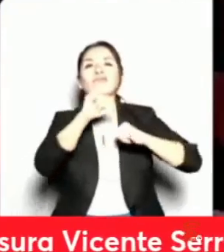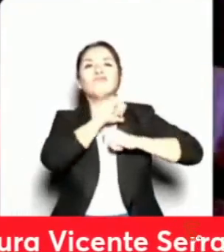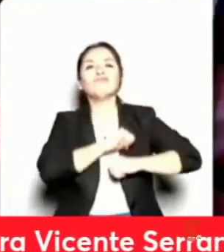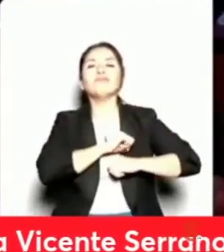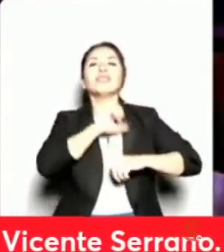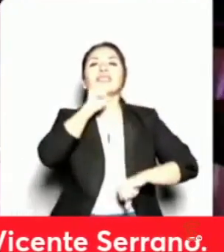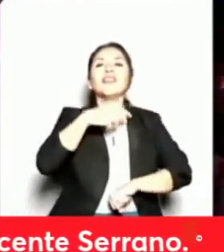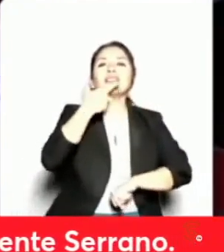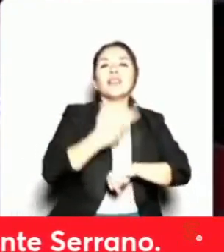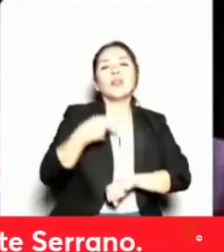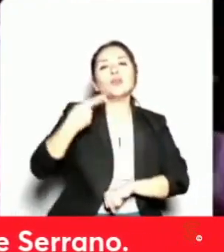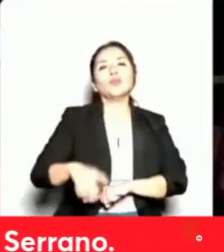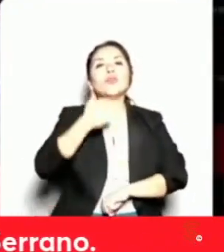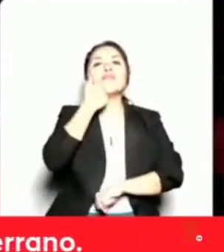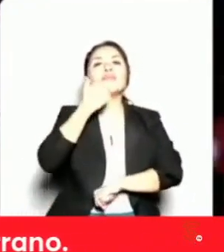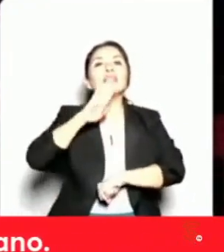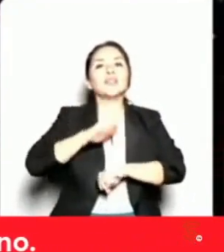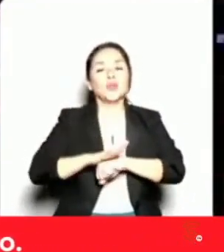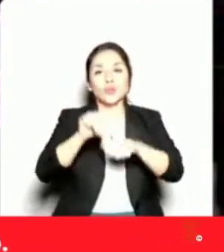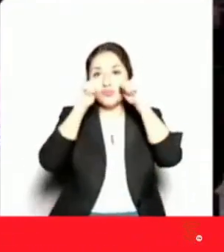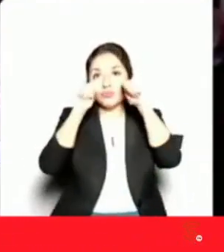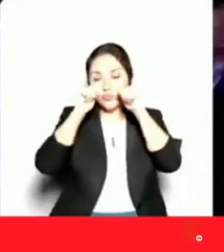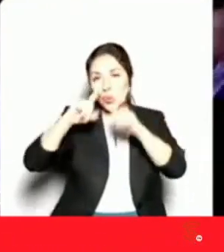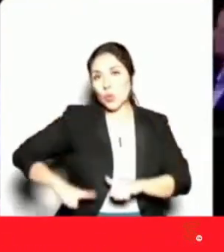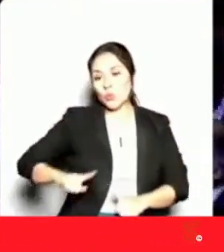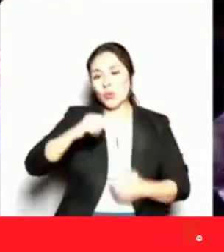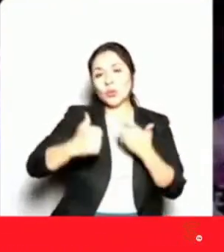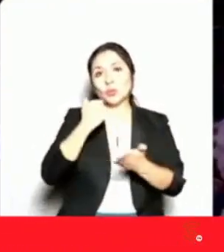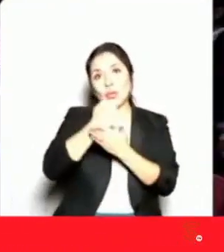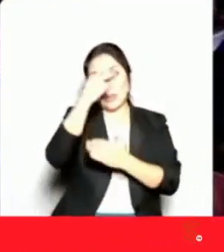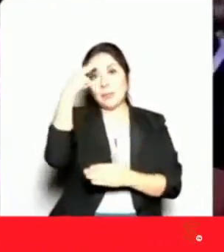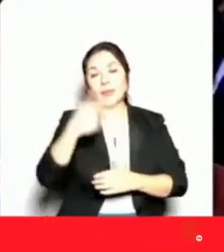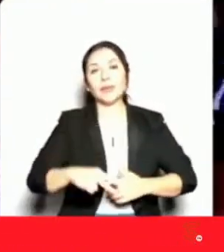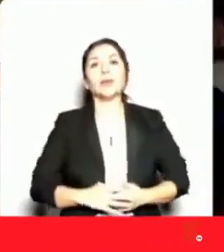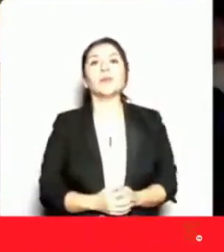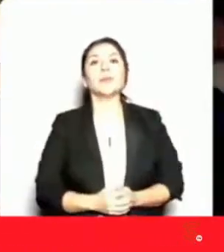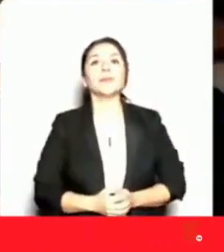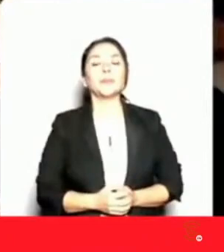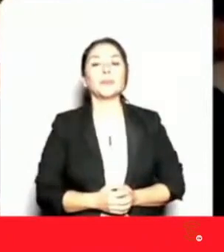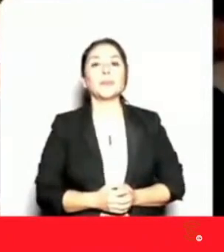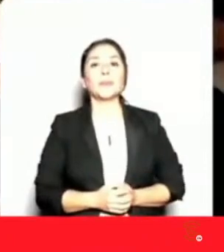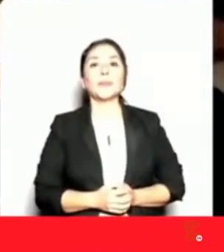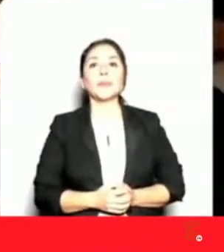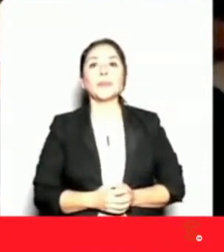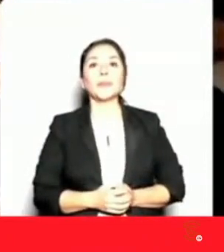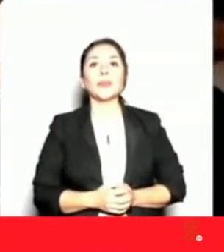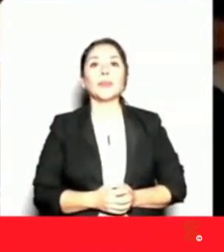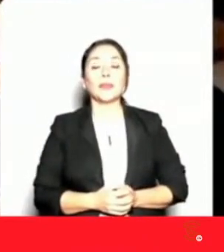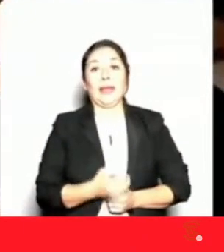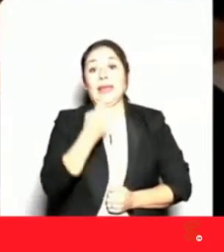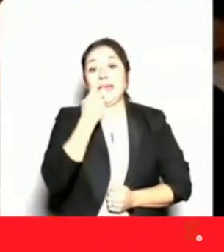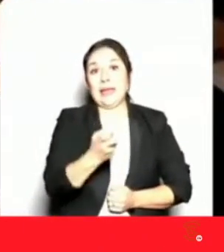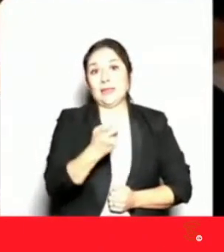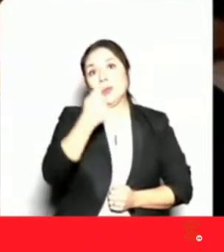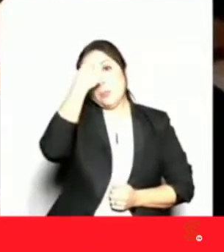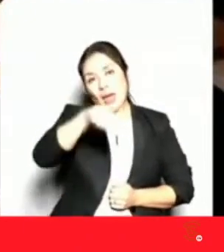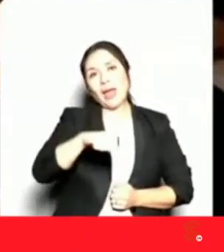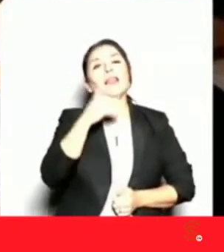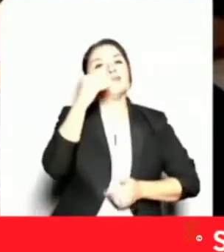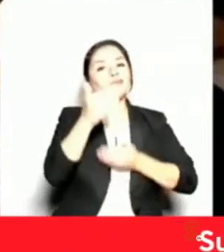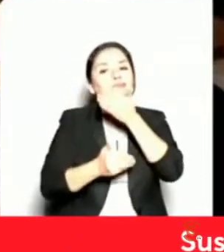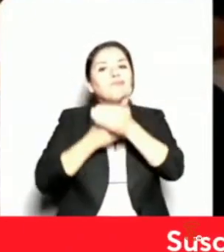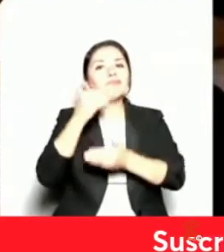de la administración pública de la Ciudad de México. Con ello, avanzamos a